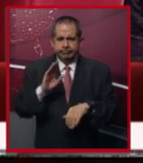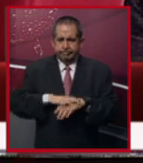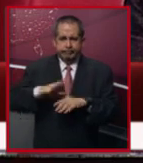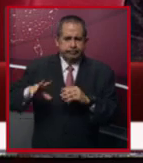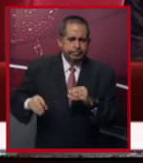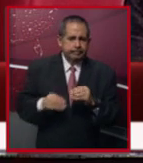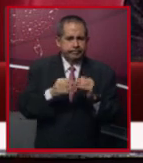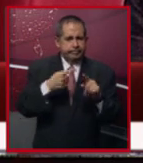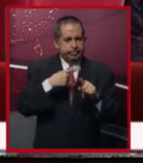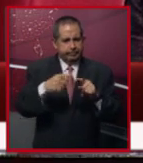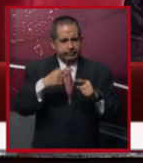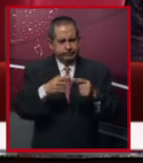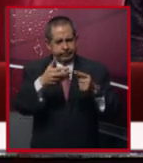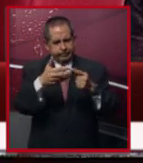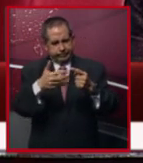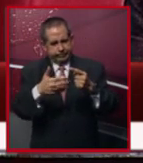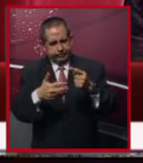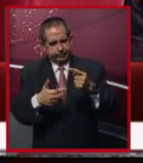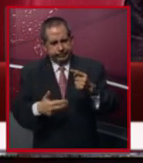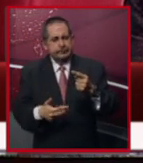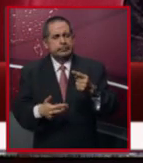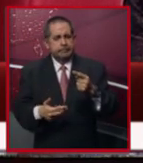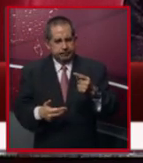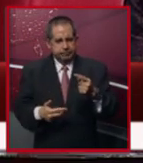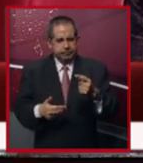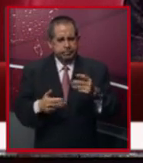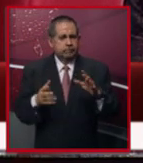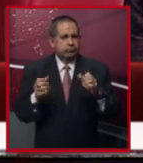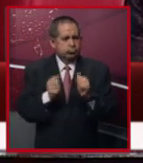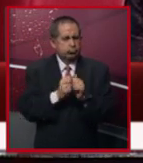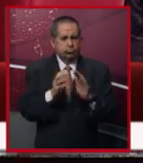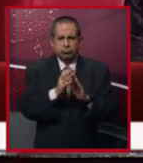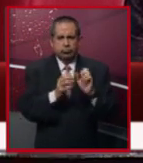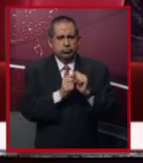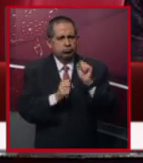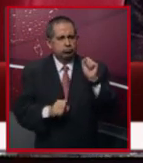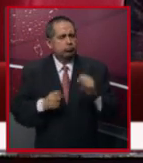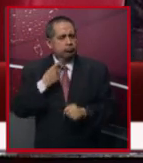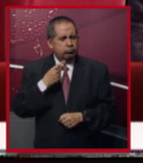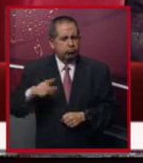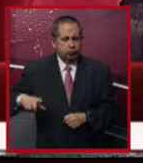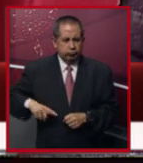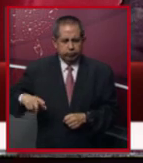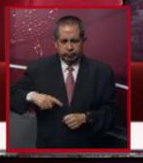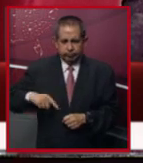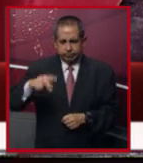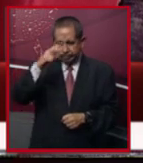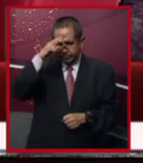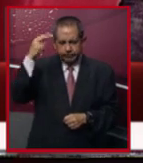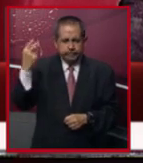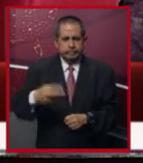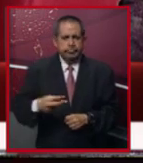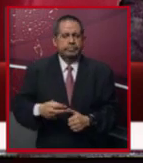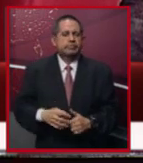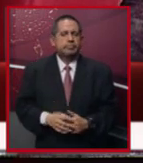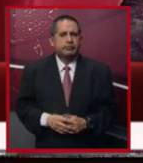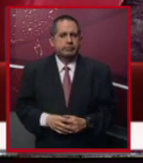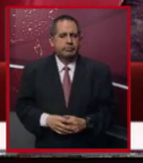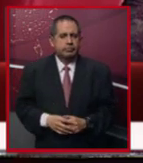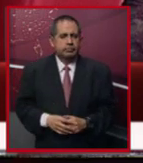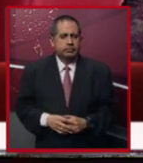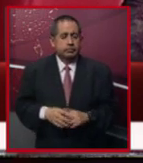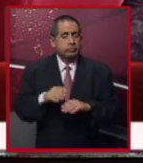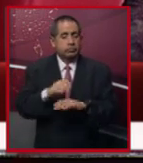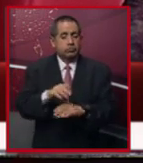adicionan diversas disposiciones de la Constitución Política de los Estados Unidos Mexicanos